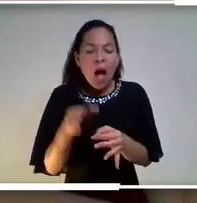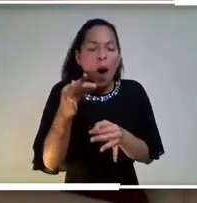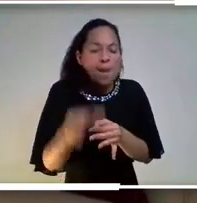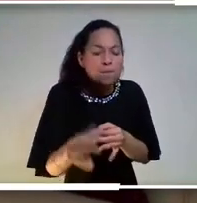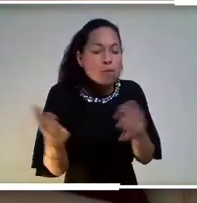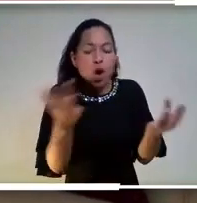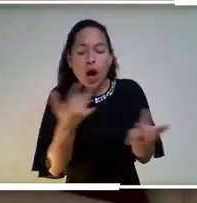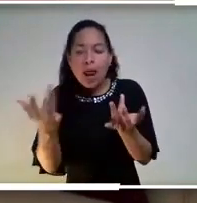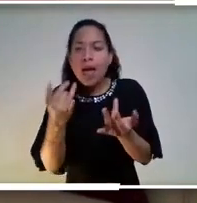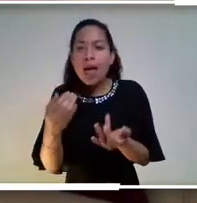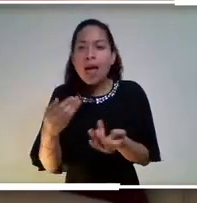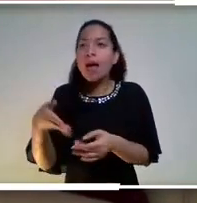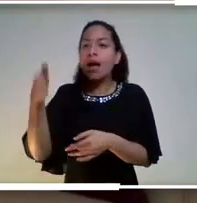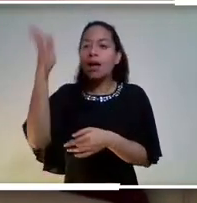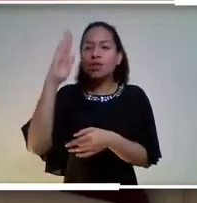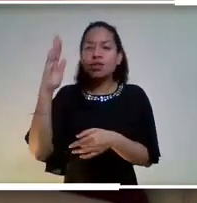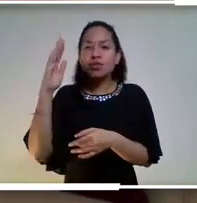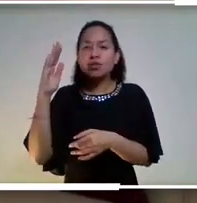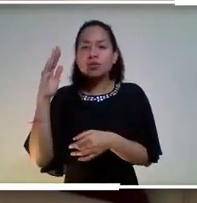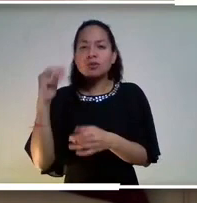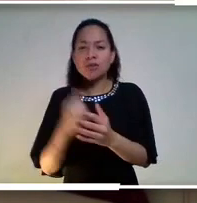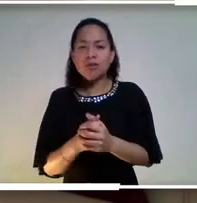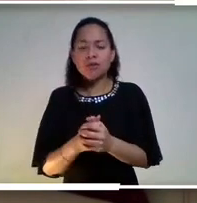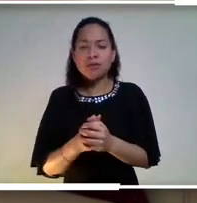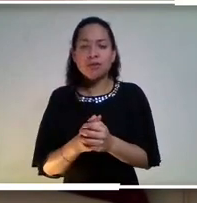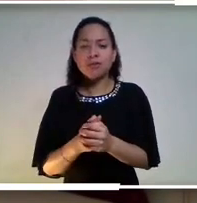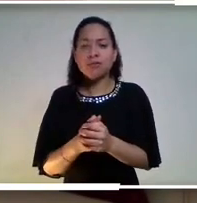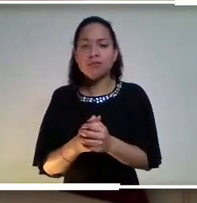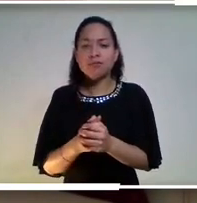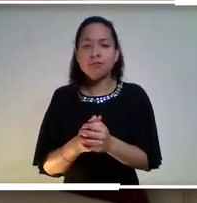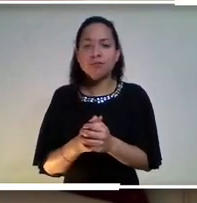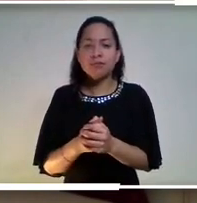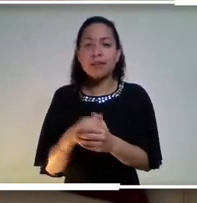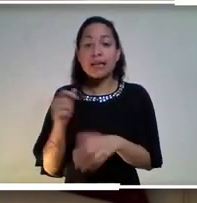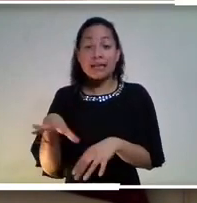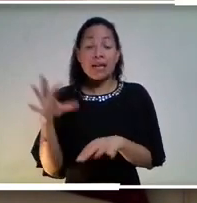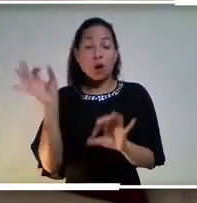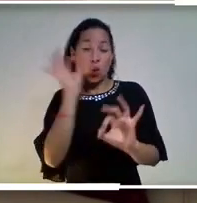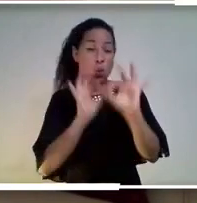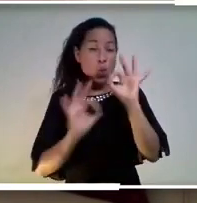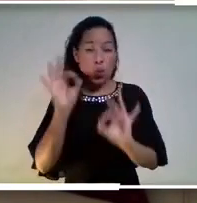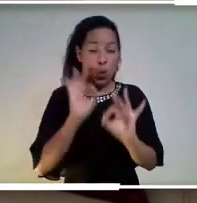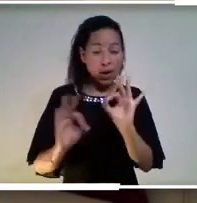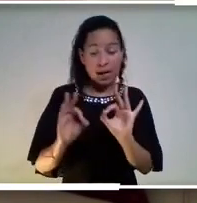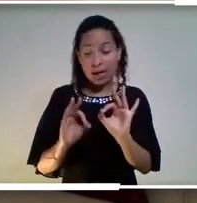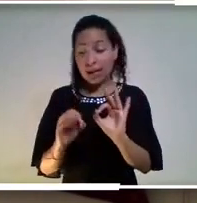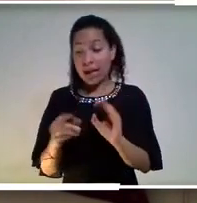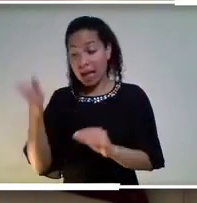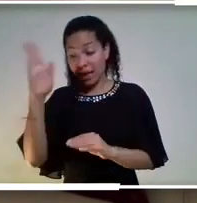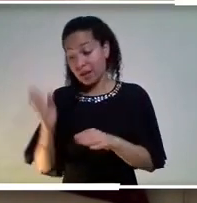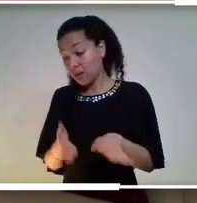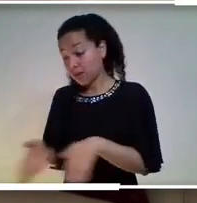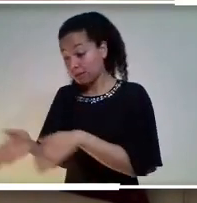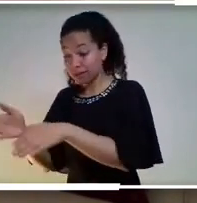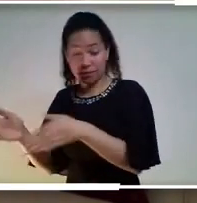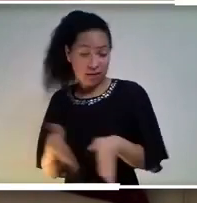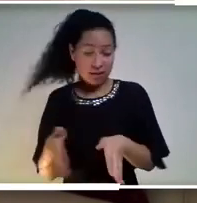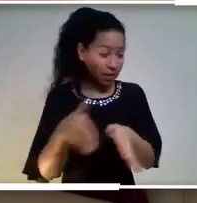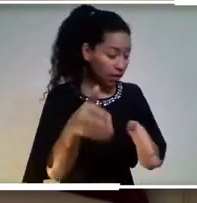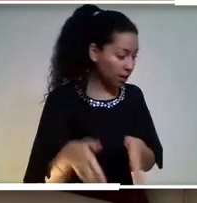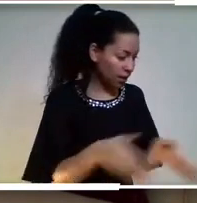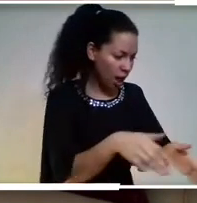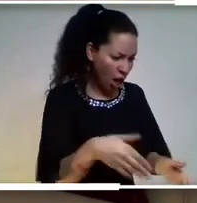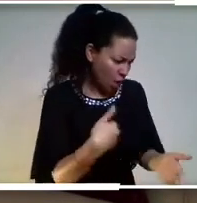caminos que conducen al mismo lugar es el plan de dios que haya tal variedad de caminos me importa cuáles sean invita a otros a asistir